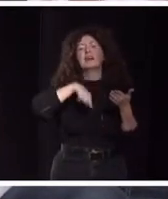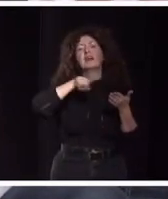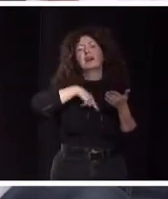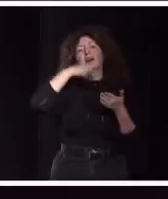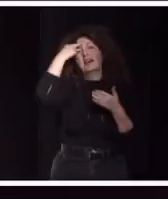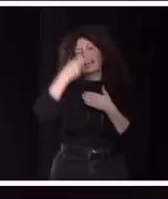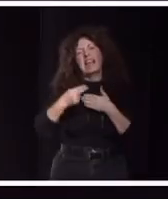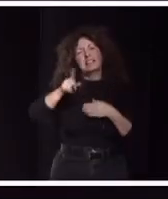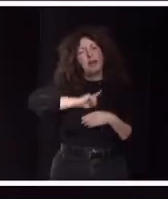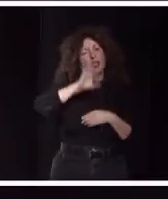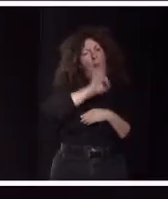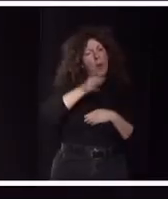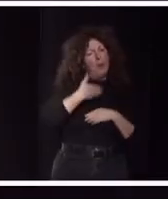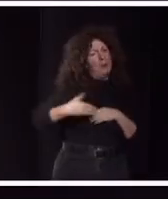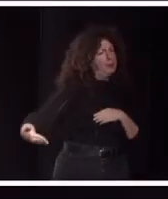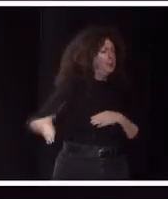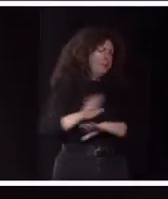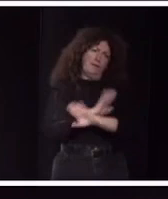a